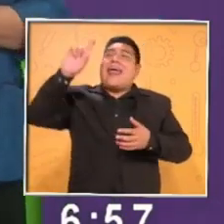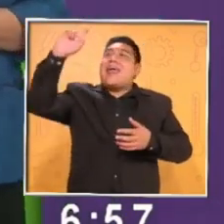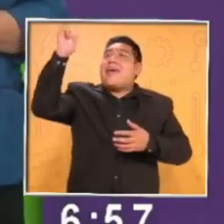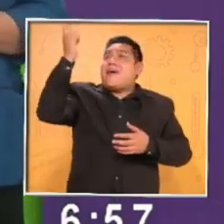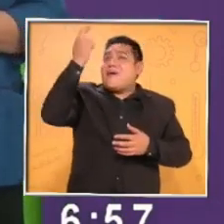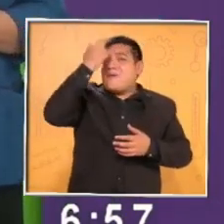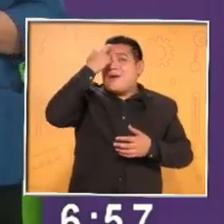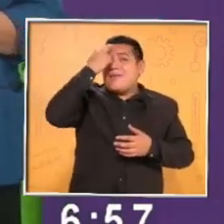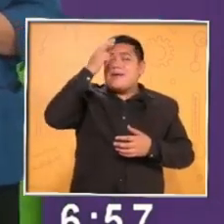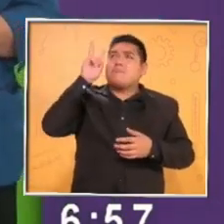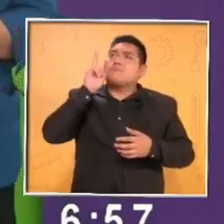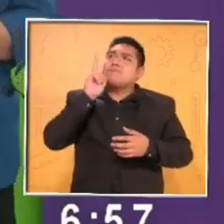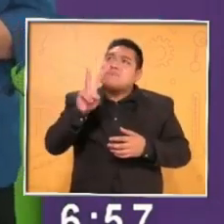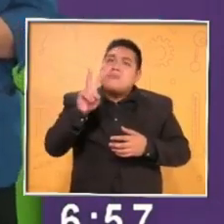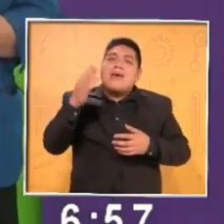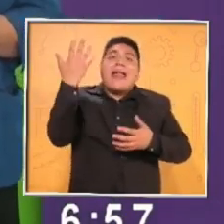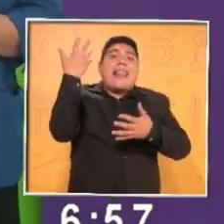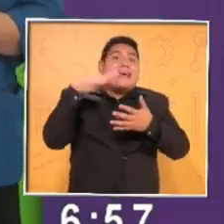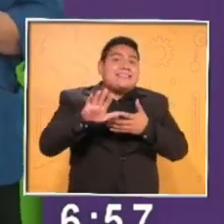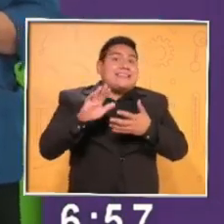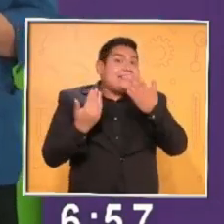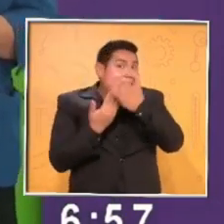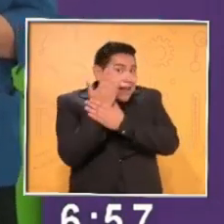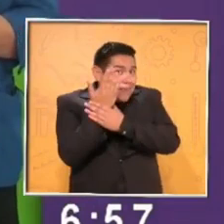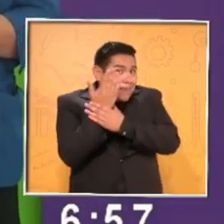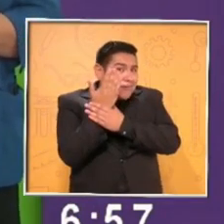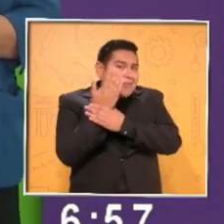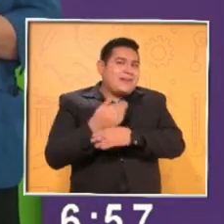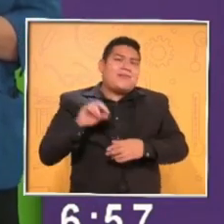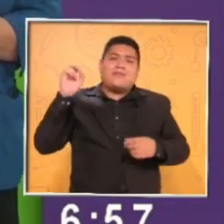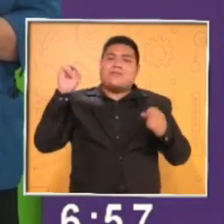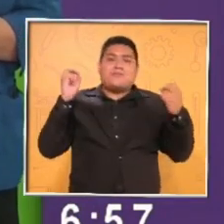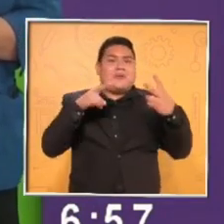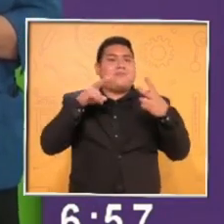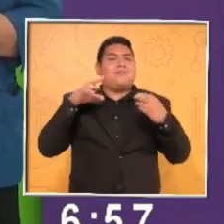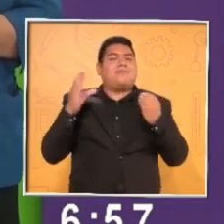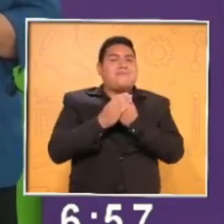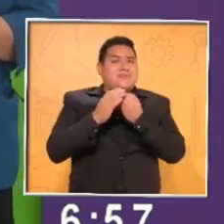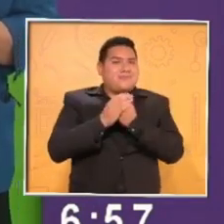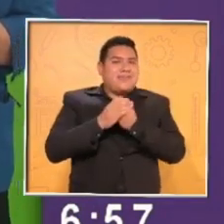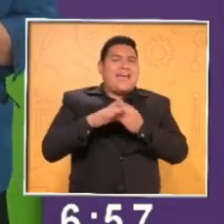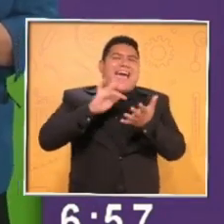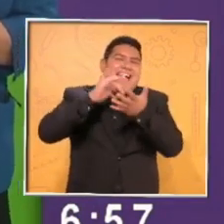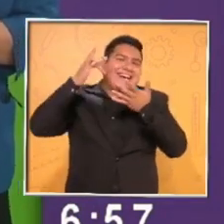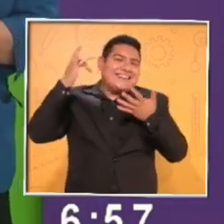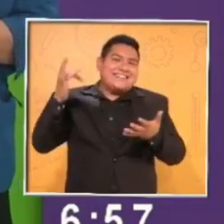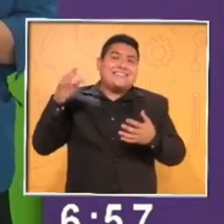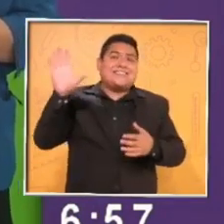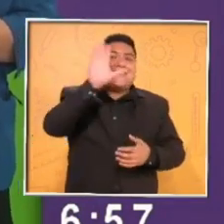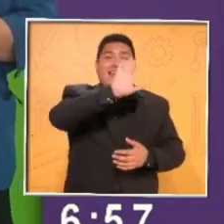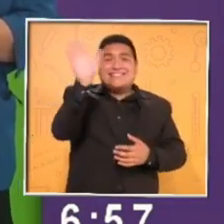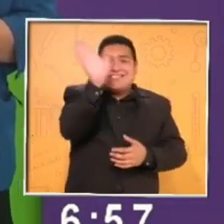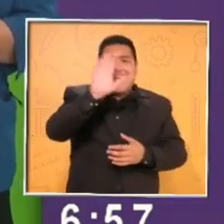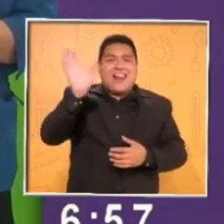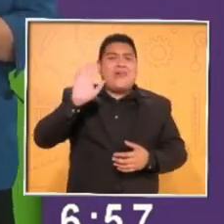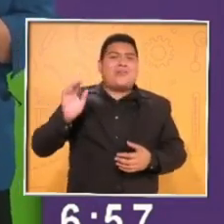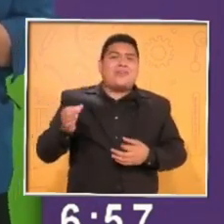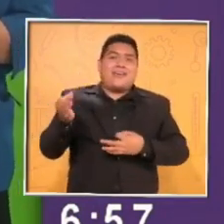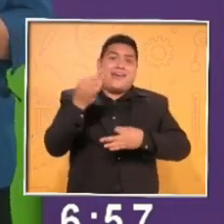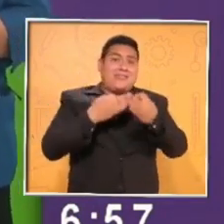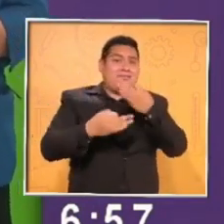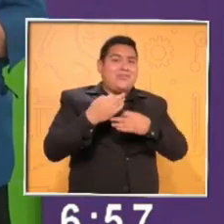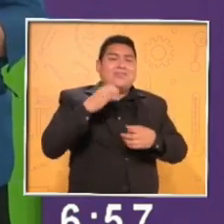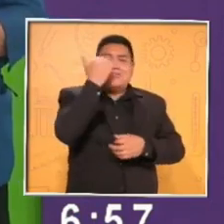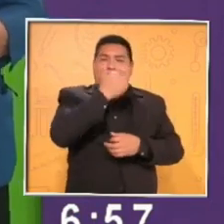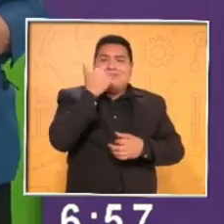transmisiones empiezan a las 10. Nos vemos la próxima clase. Muchas gracias. Saludos a mis alumnos de las